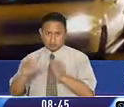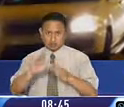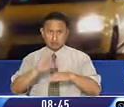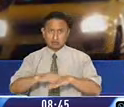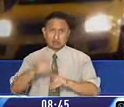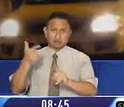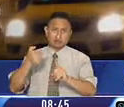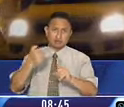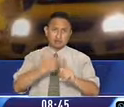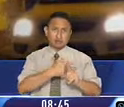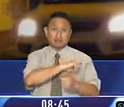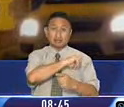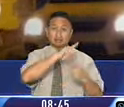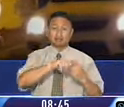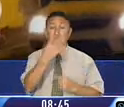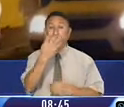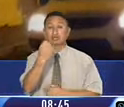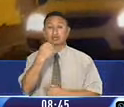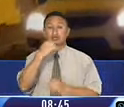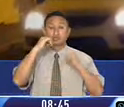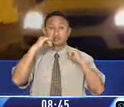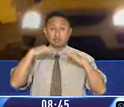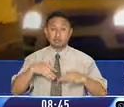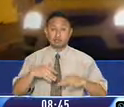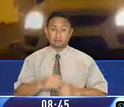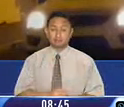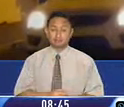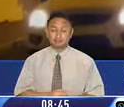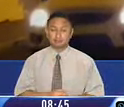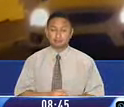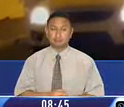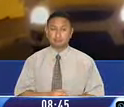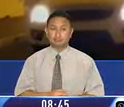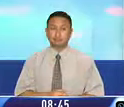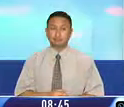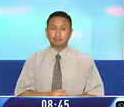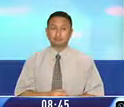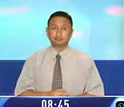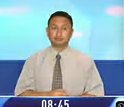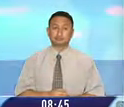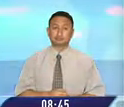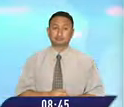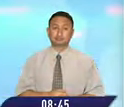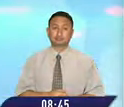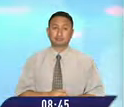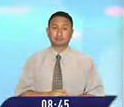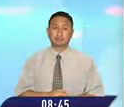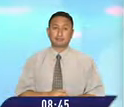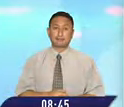14 de septiembre del 2022 en la provincia fronteriza de Esmeraldas.